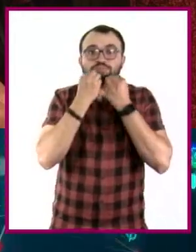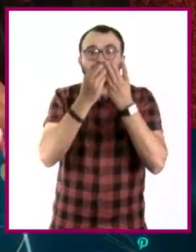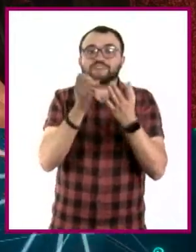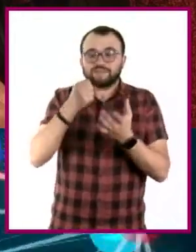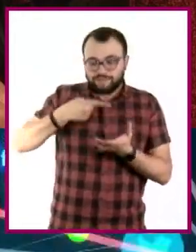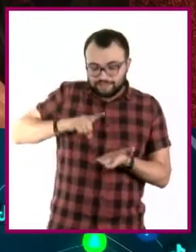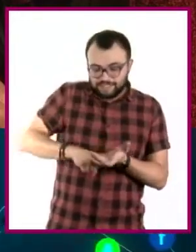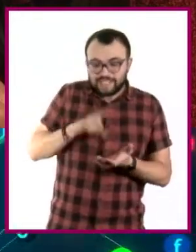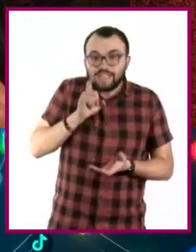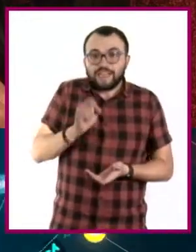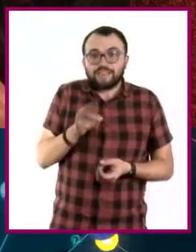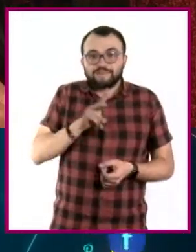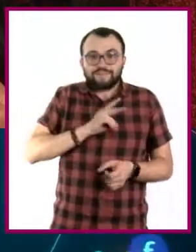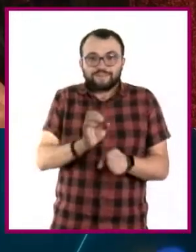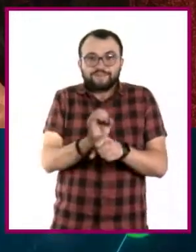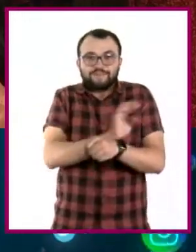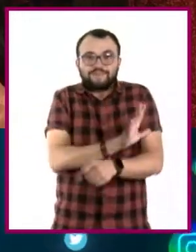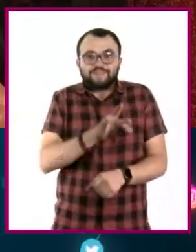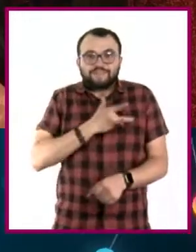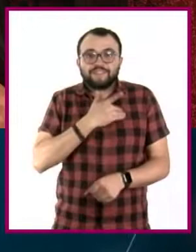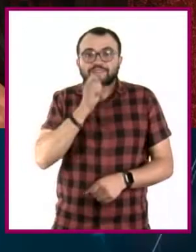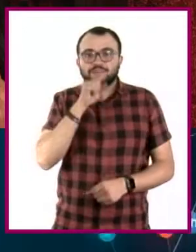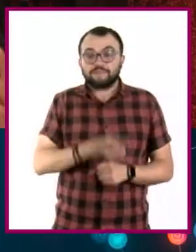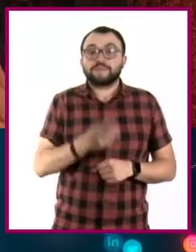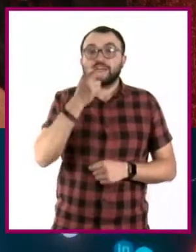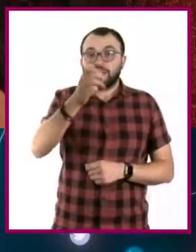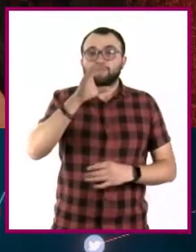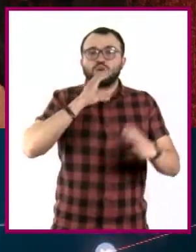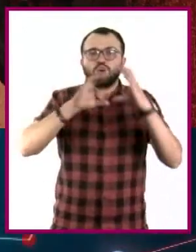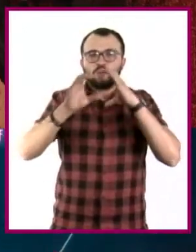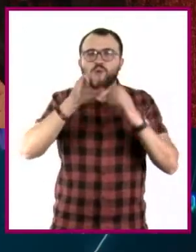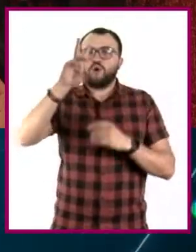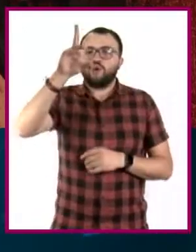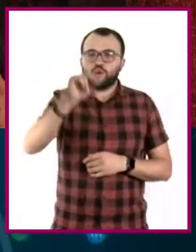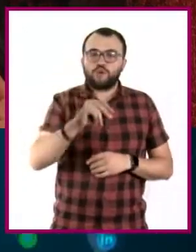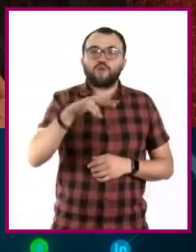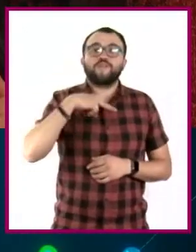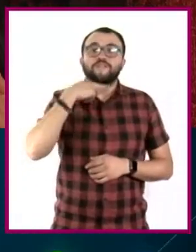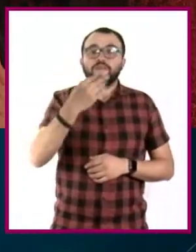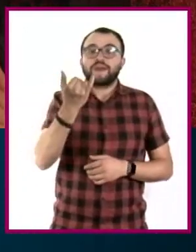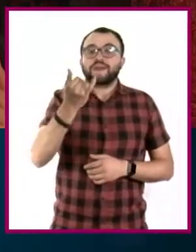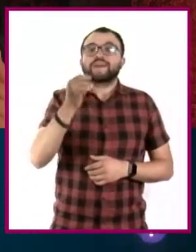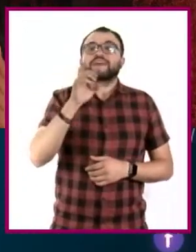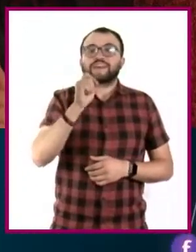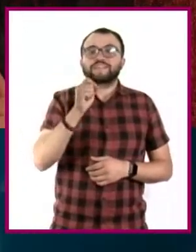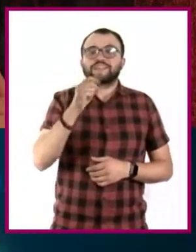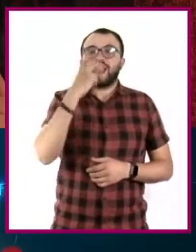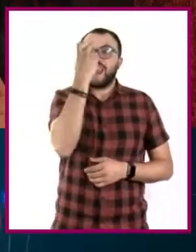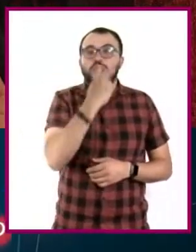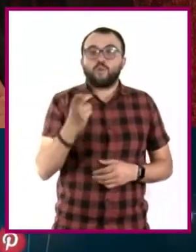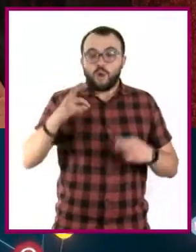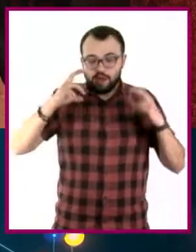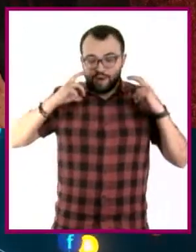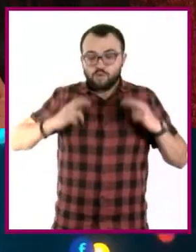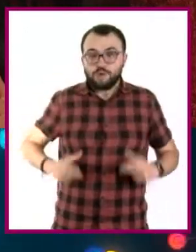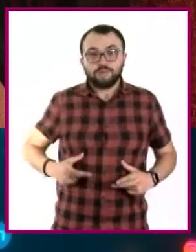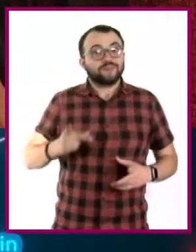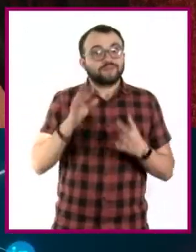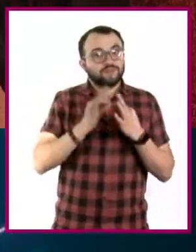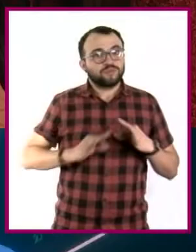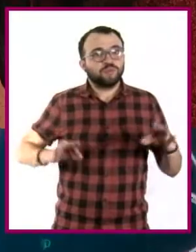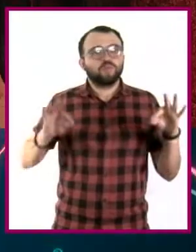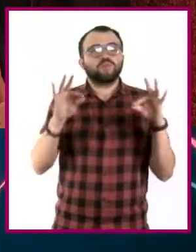razón. Memo, esto de la comunicación no verbal y el lenguaje corporal es tan importante que